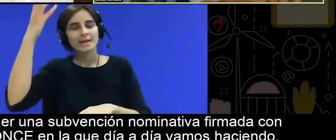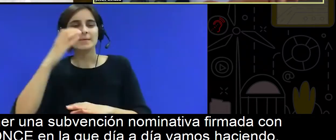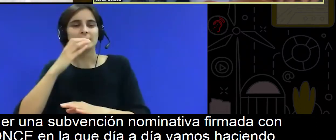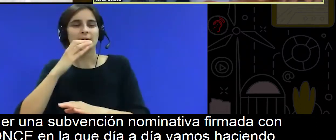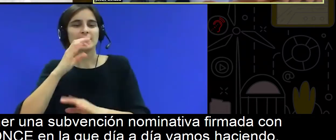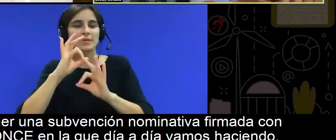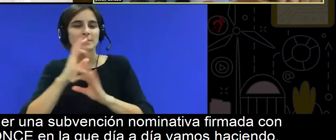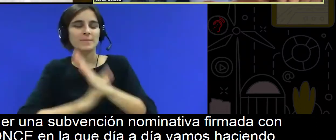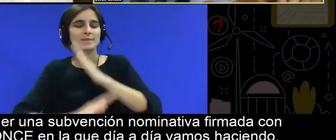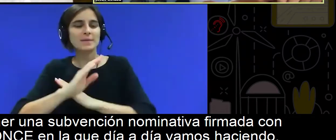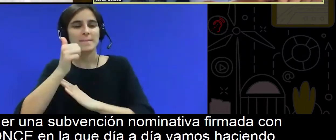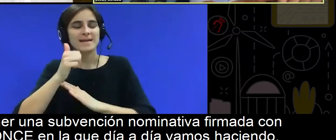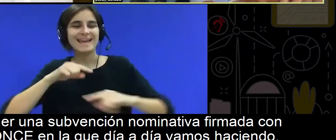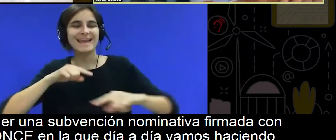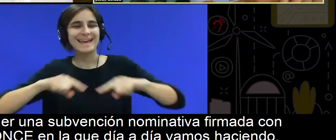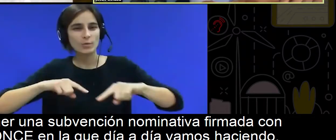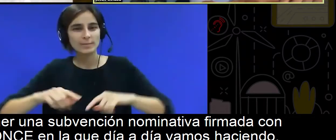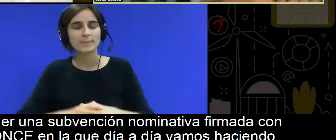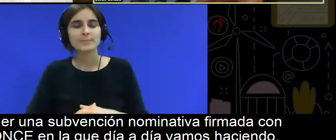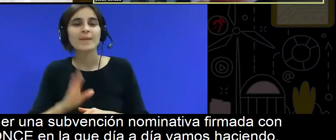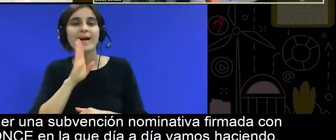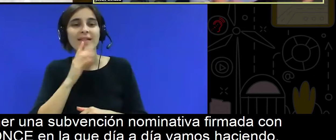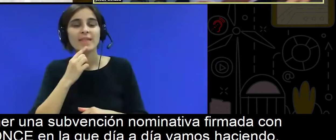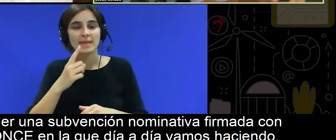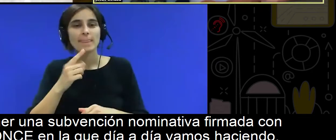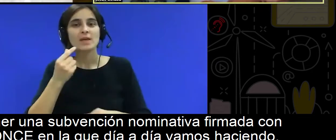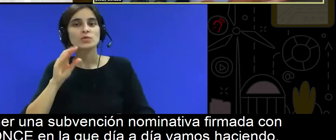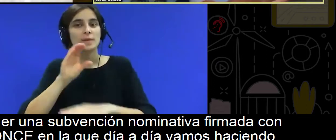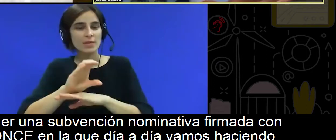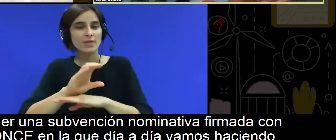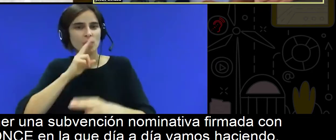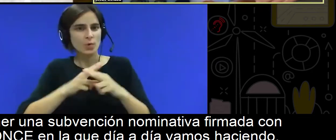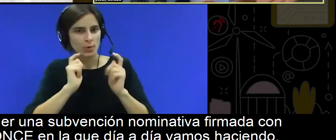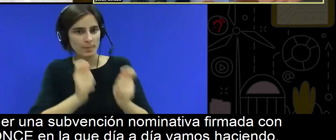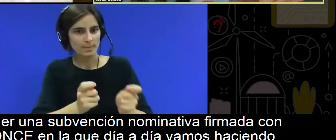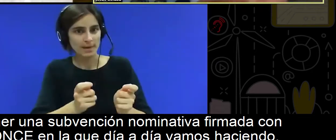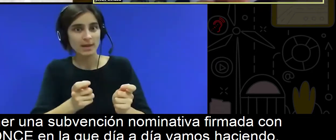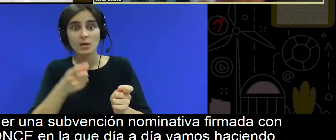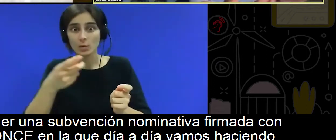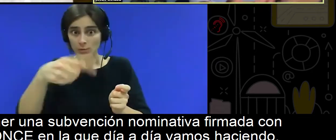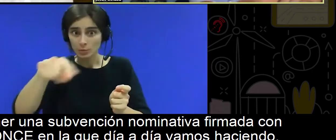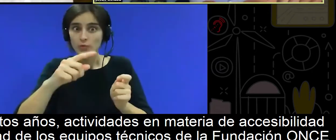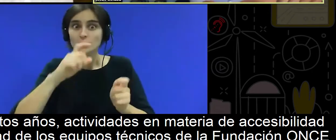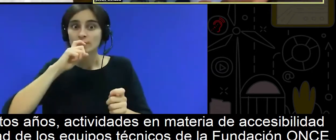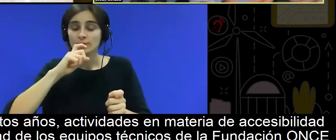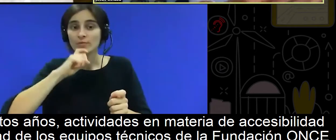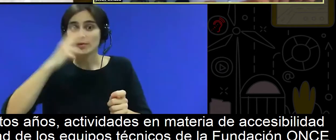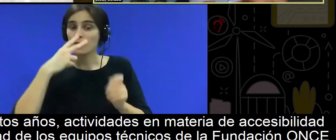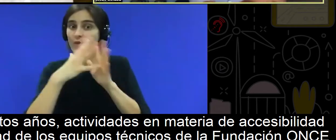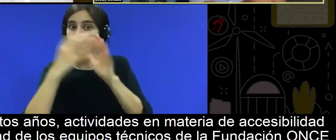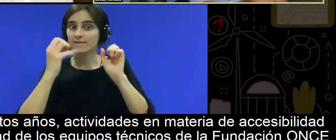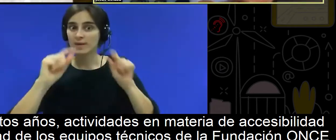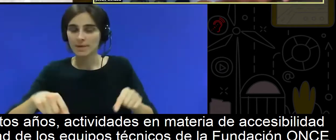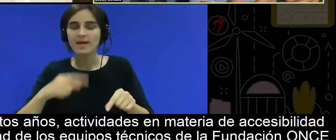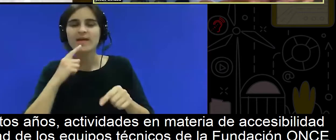decía, una subvención nominativa firmada con vosotros, con la Fundación ONCE, en la que día a día vamos haciendo, y llevamos ya unos cuantos